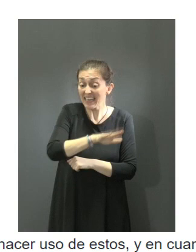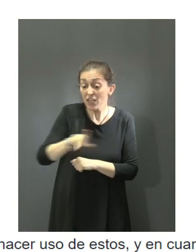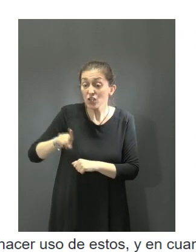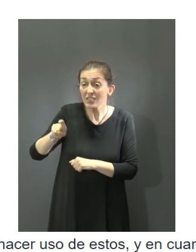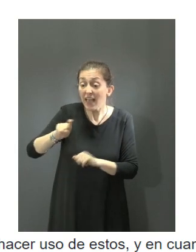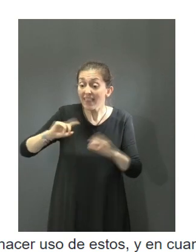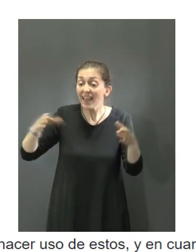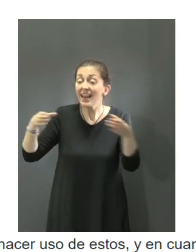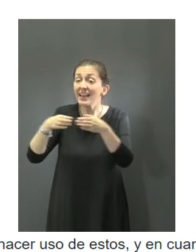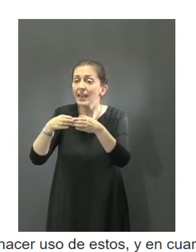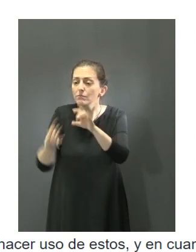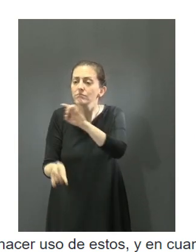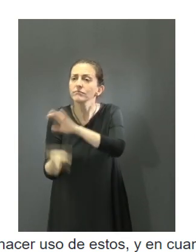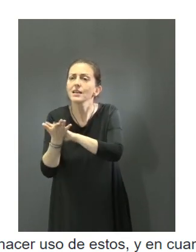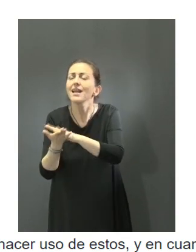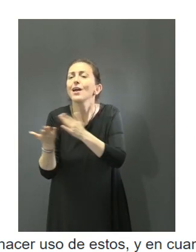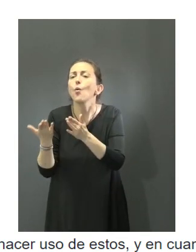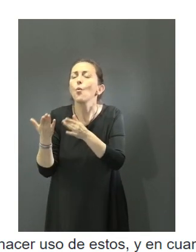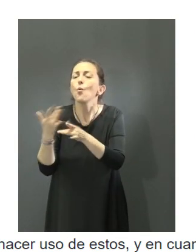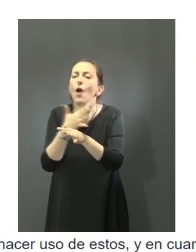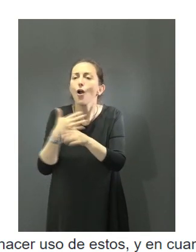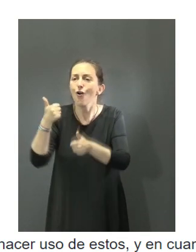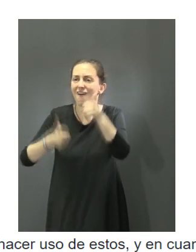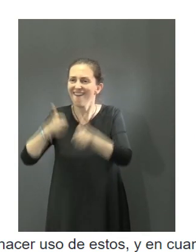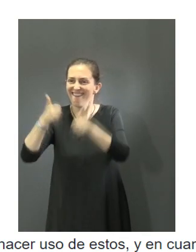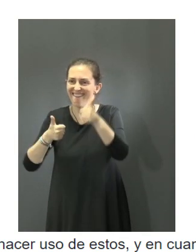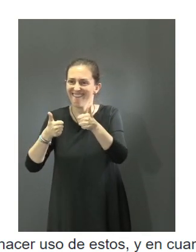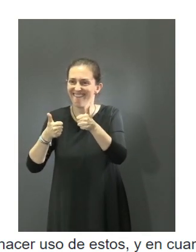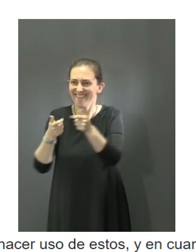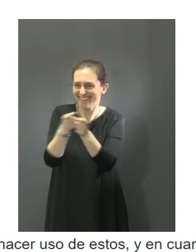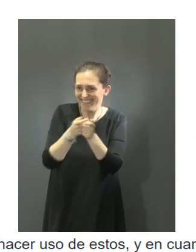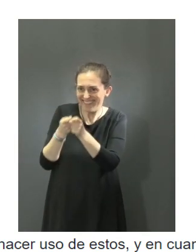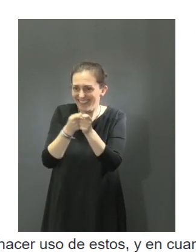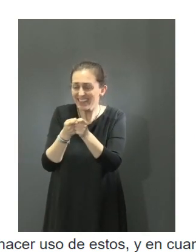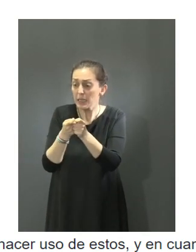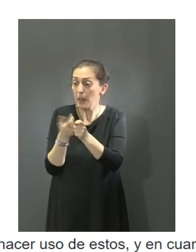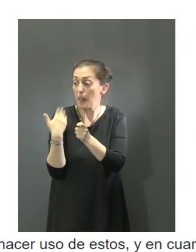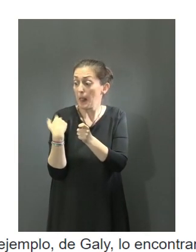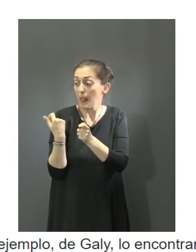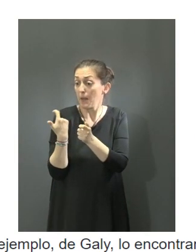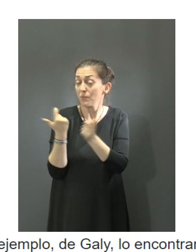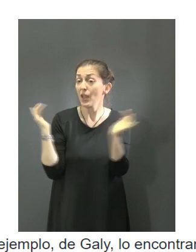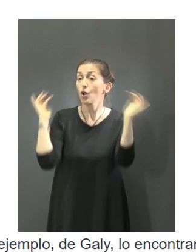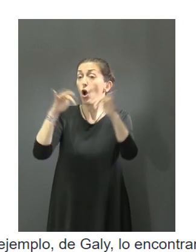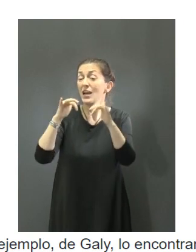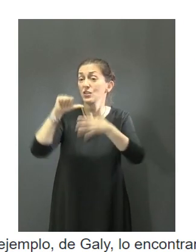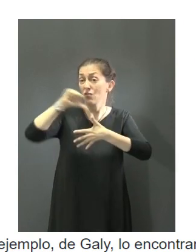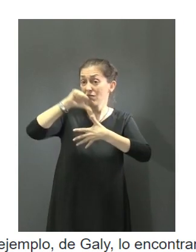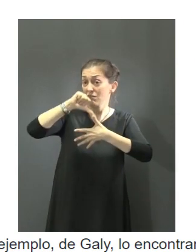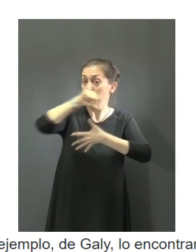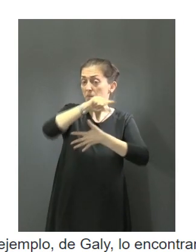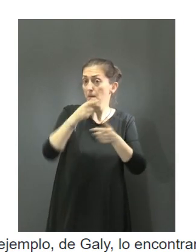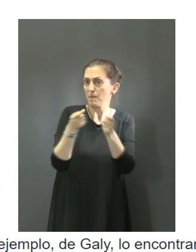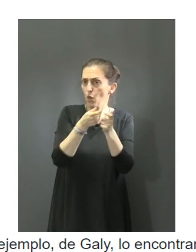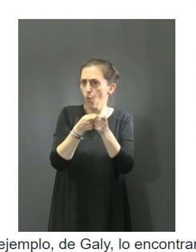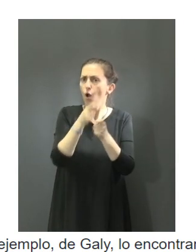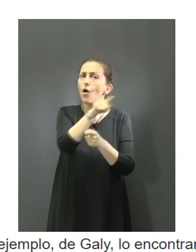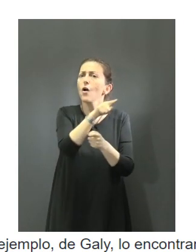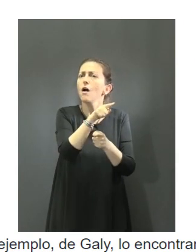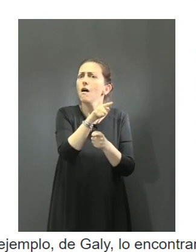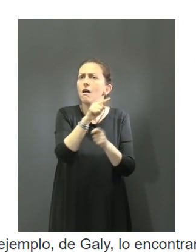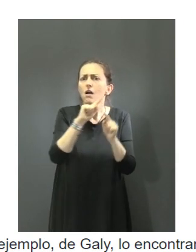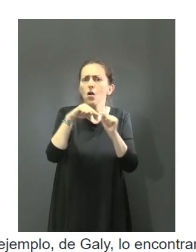creado un equipo de eSport, y según han comentado recientemente en el Congreso Iberoamericano de Videojuegos, los